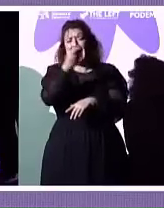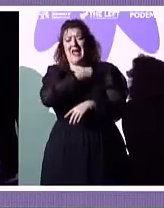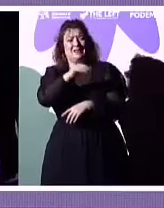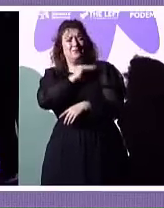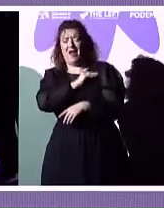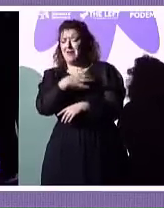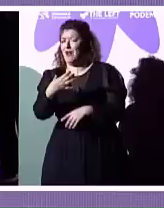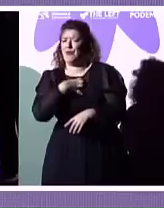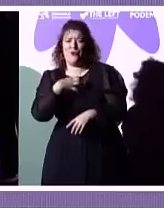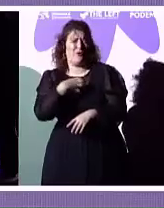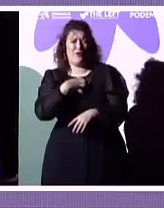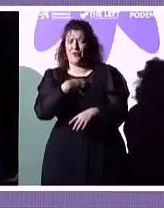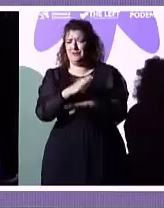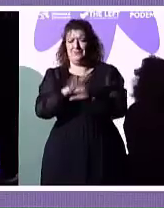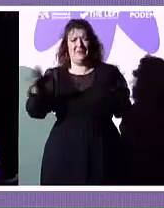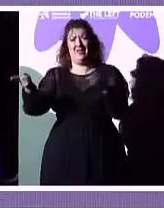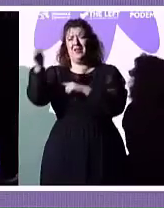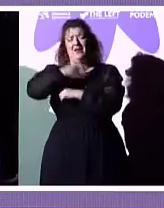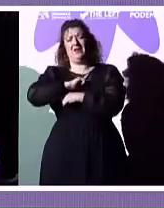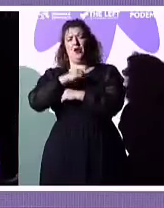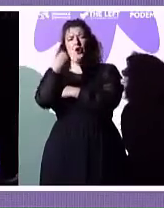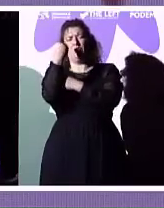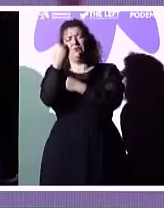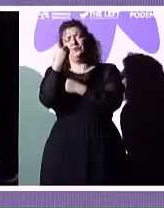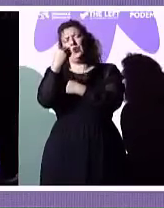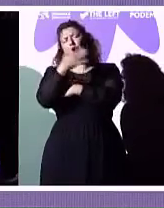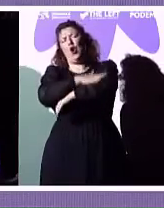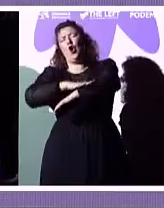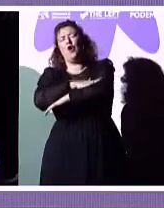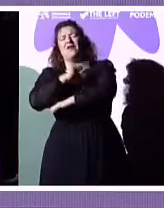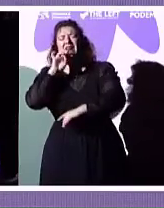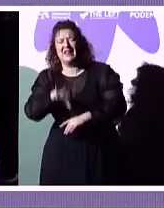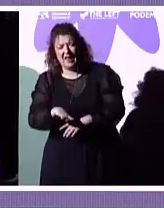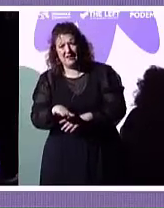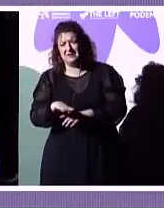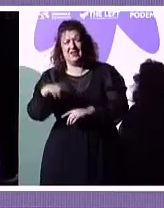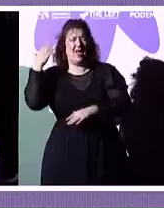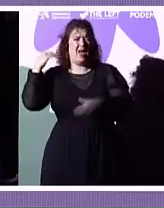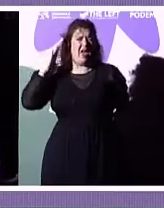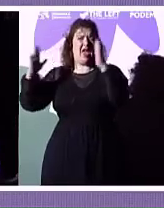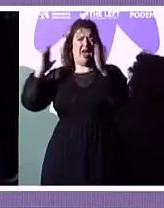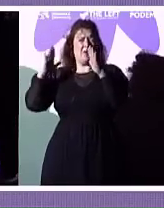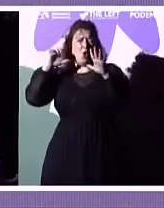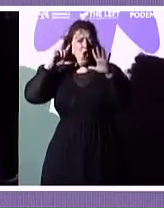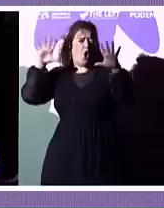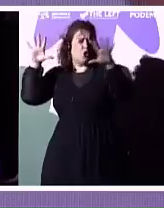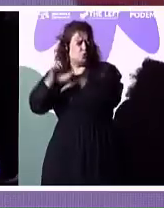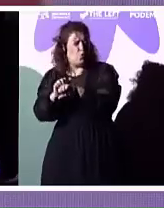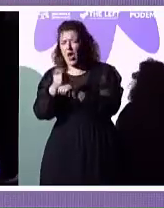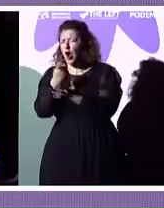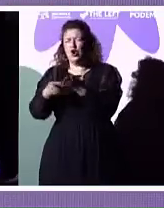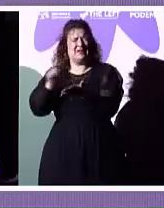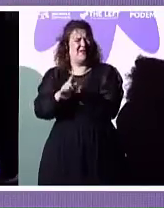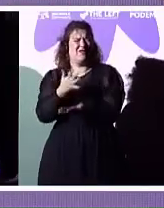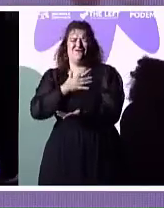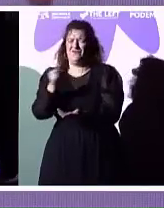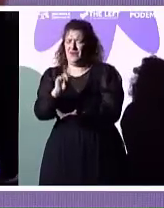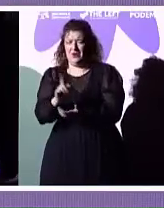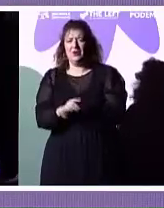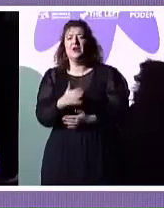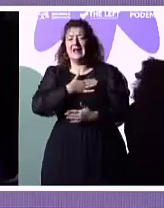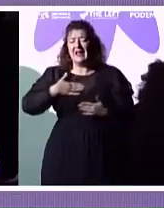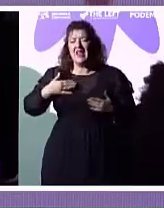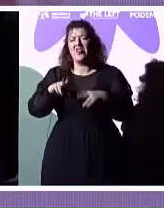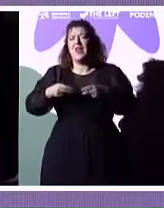se va a dejar gobernar porque Por quienes nos quieren devolver a las etapas más oscuras España quiere más